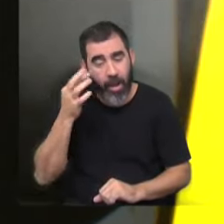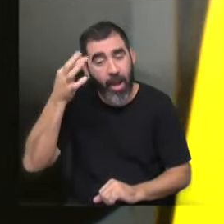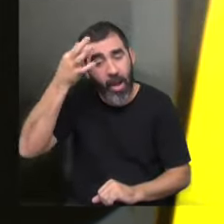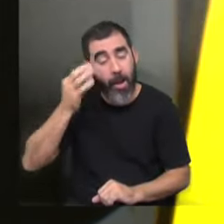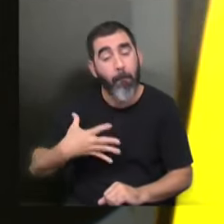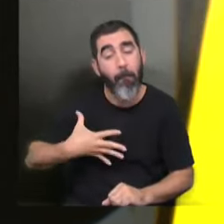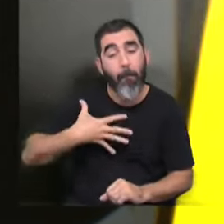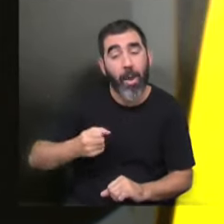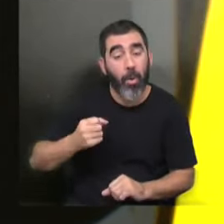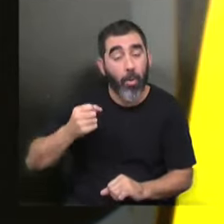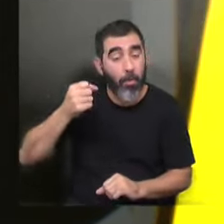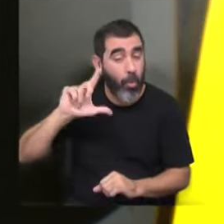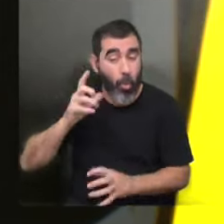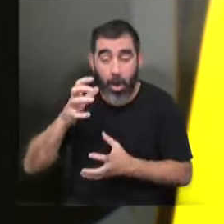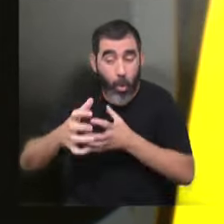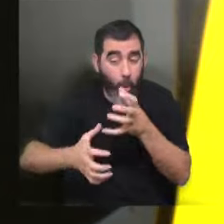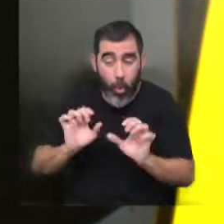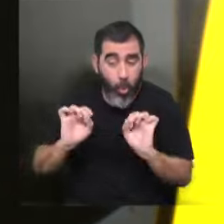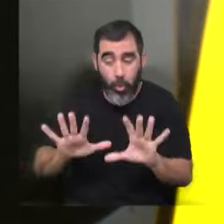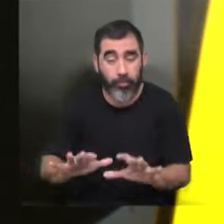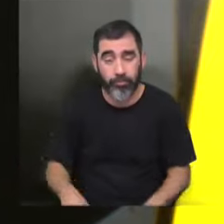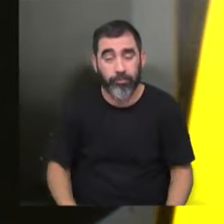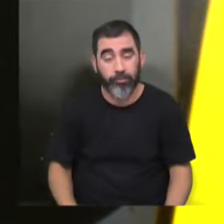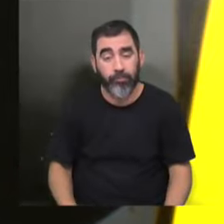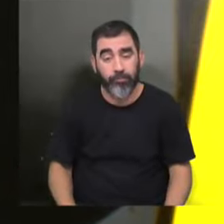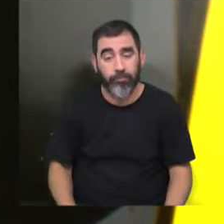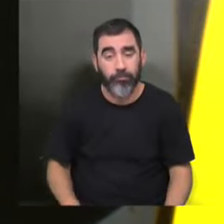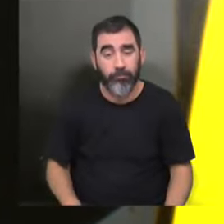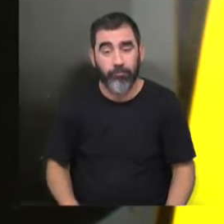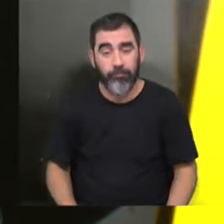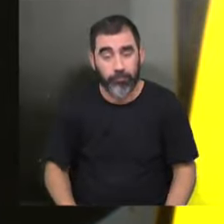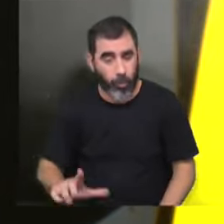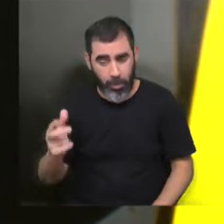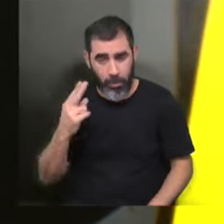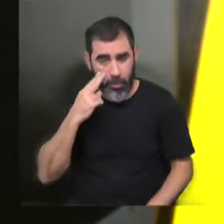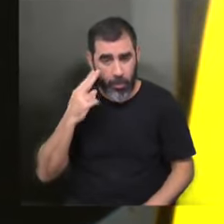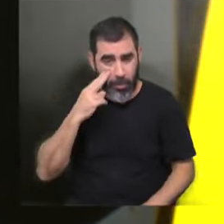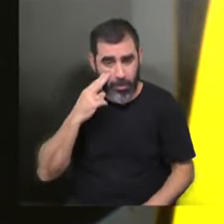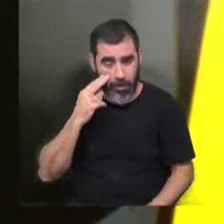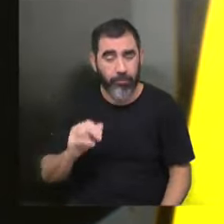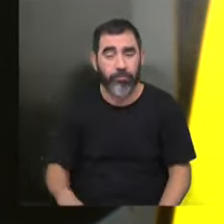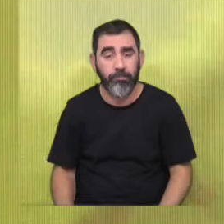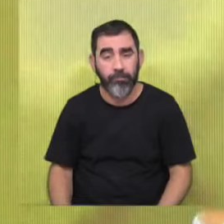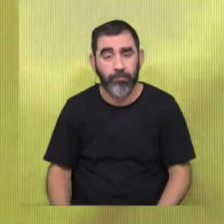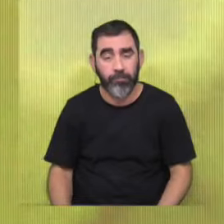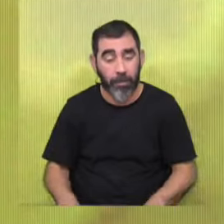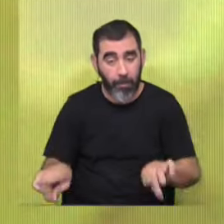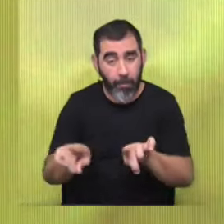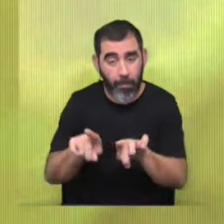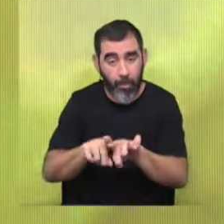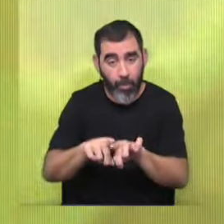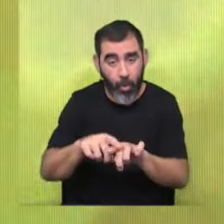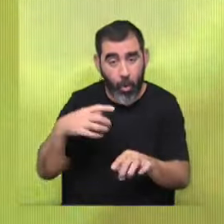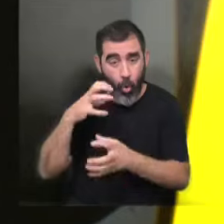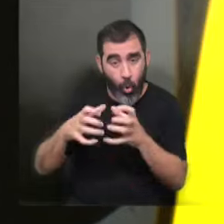justamente es un pelo sin color, sin melanina, por lo tanto, el ciclo del pelo es normal. O sea, ¿en el mismo lugar podés poner un